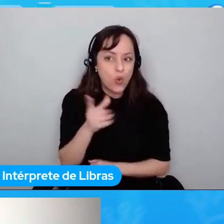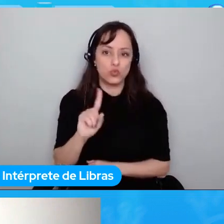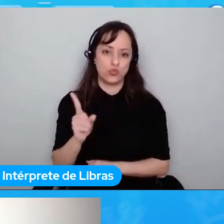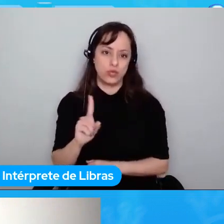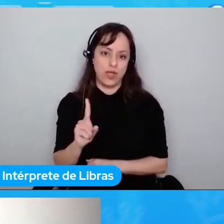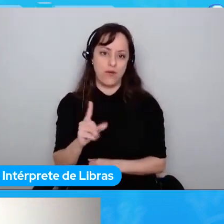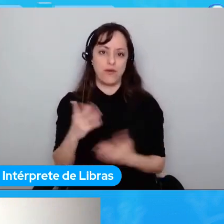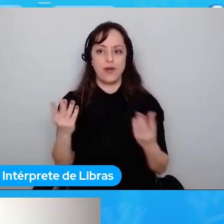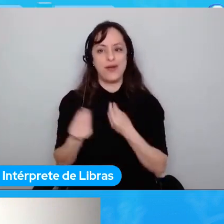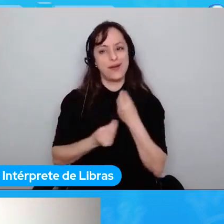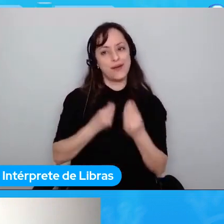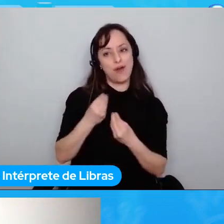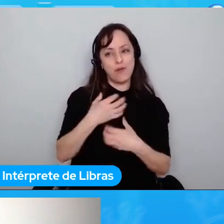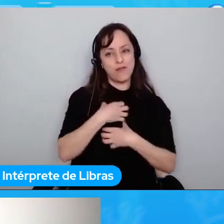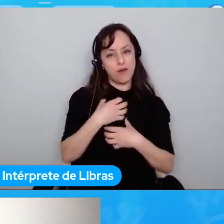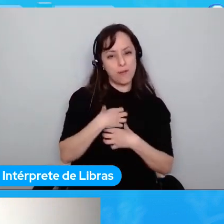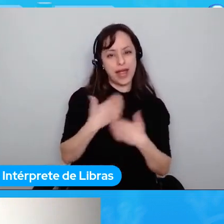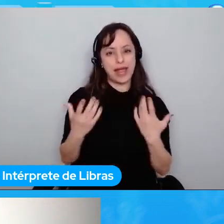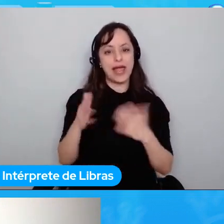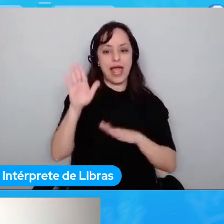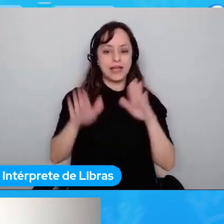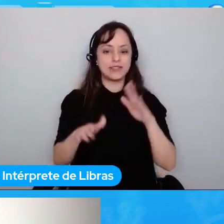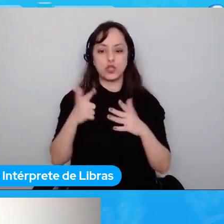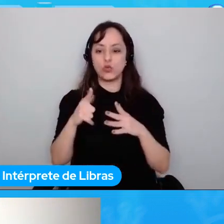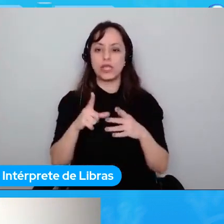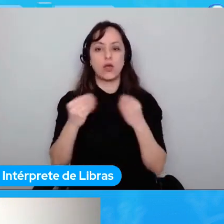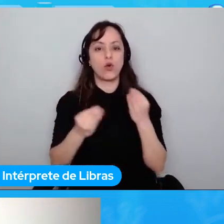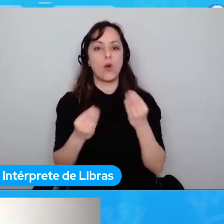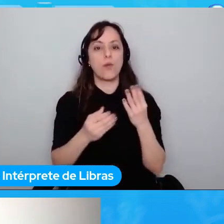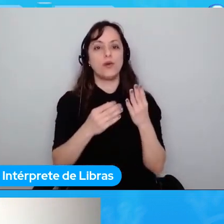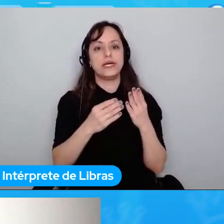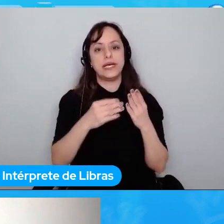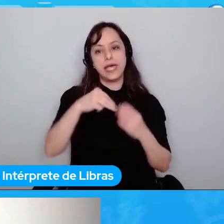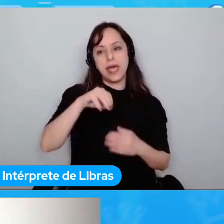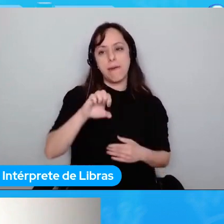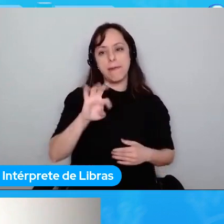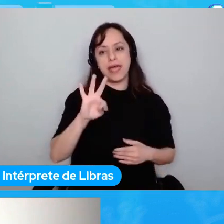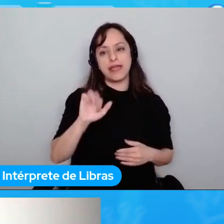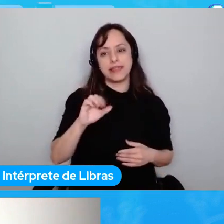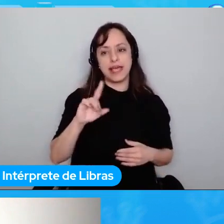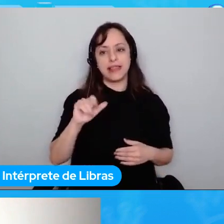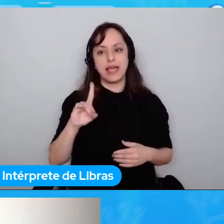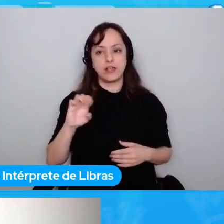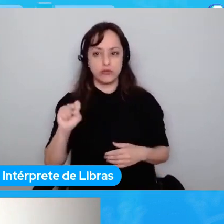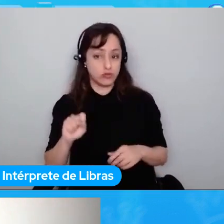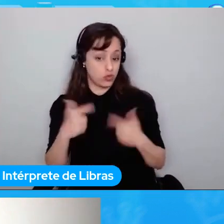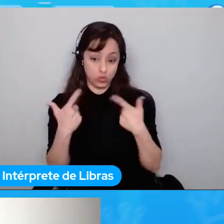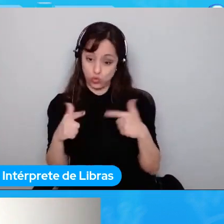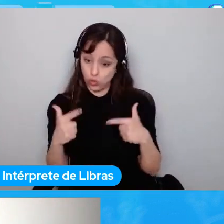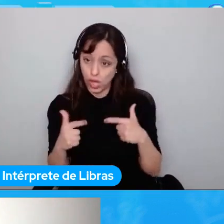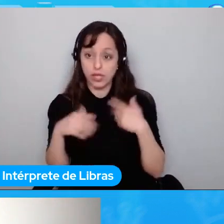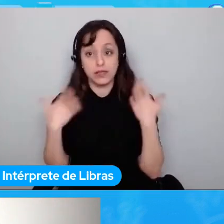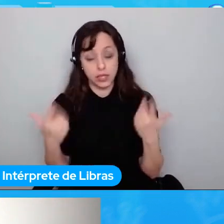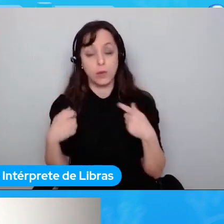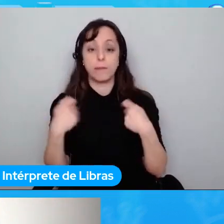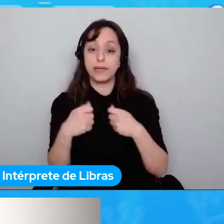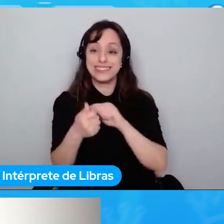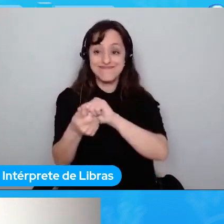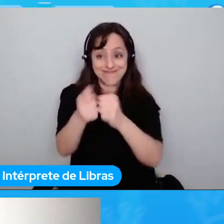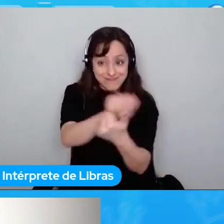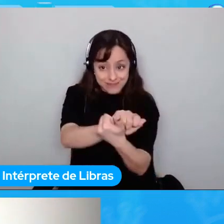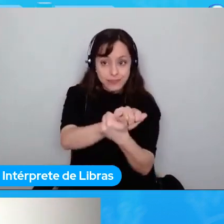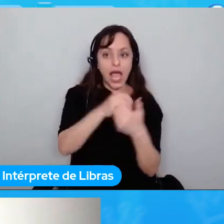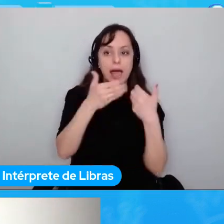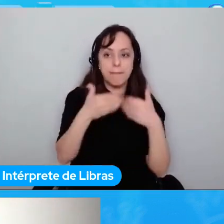formato abierto, típico no tienen su diccionario de datos, el metadato, etcétera. Unas cuestiones técnicas que tienen que tener para que los datos sean considerados como